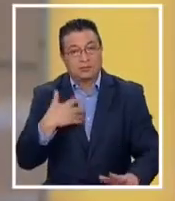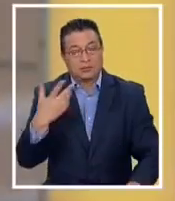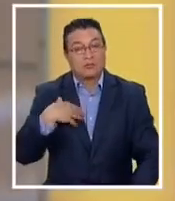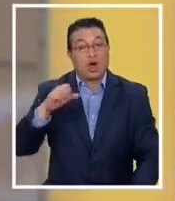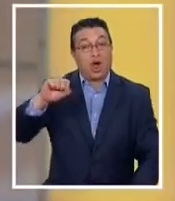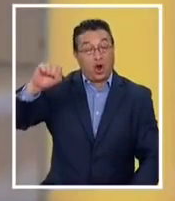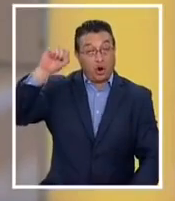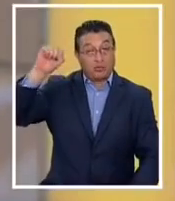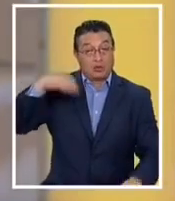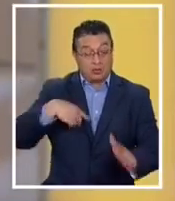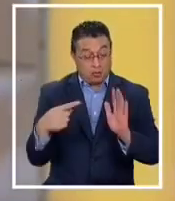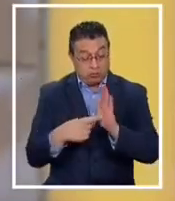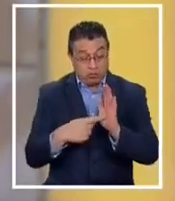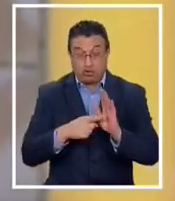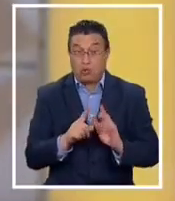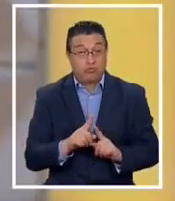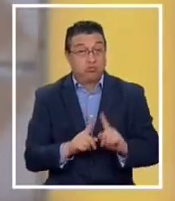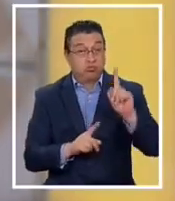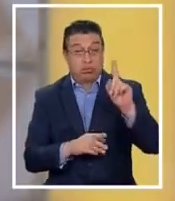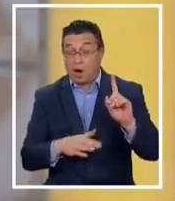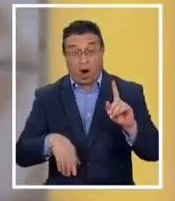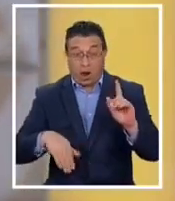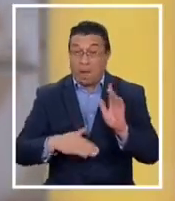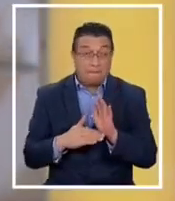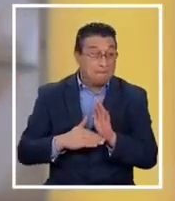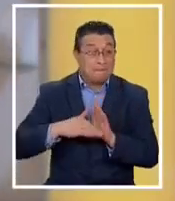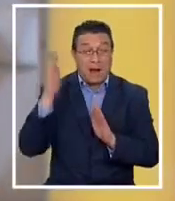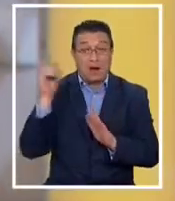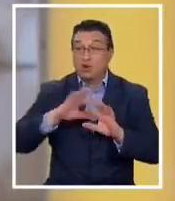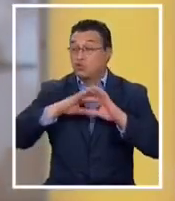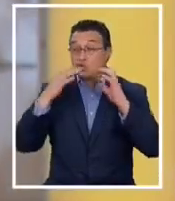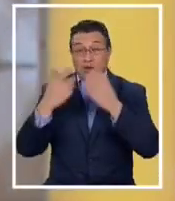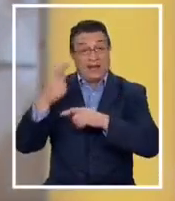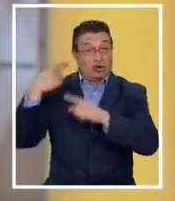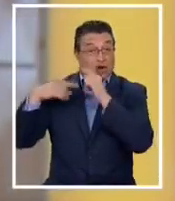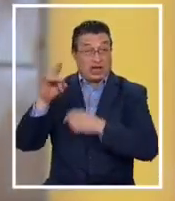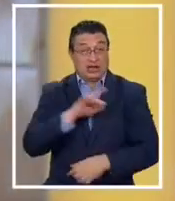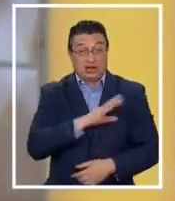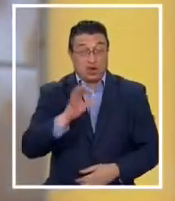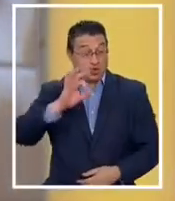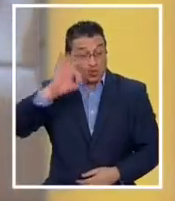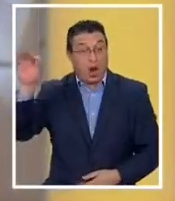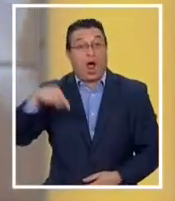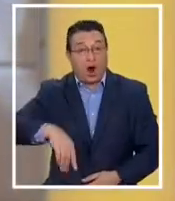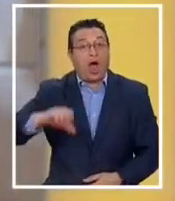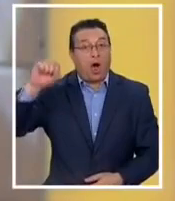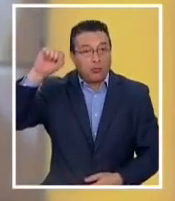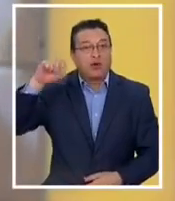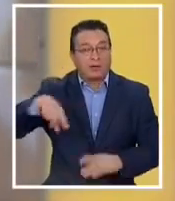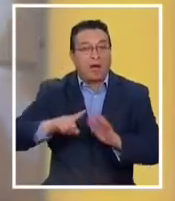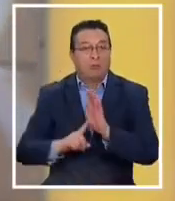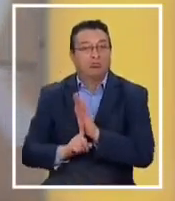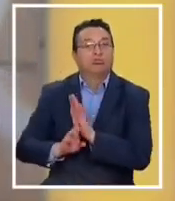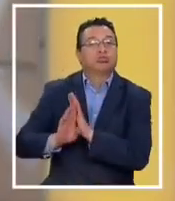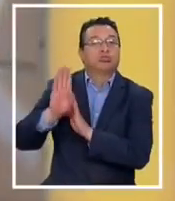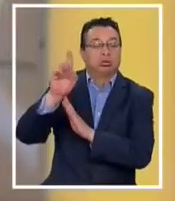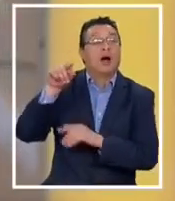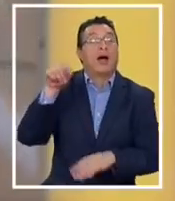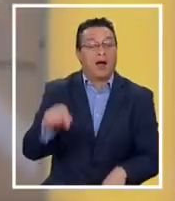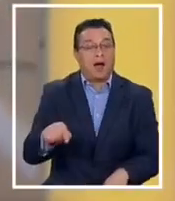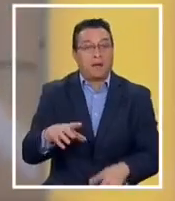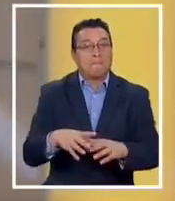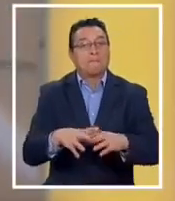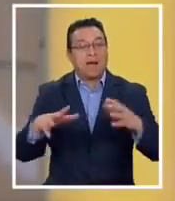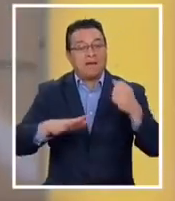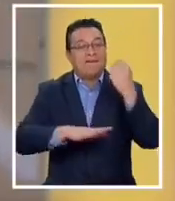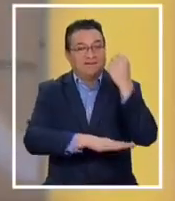comunista ha marcado lo que díaz estamos marcando en ninguna parte de la historia de chile y que por lo tanto estamos conscientes de que una parte importante